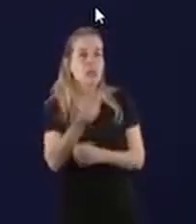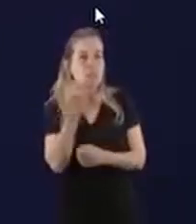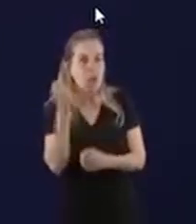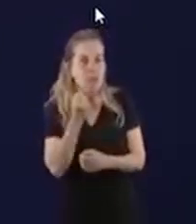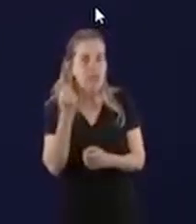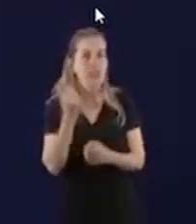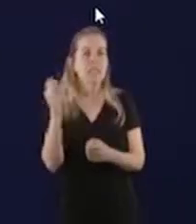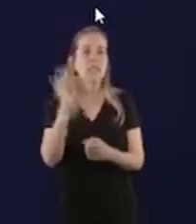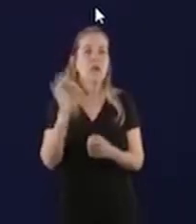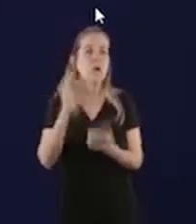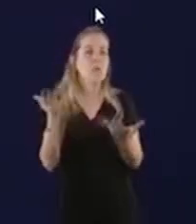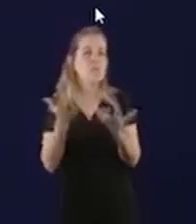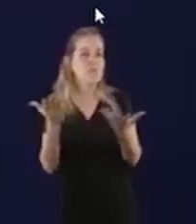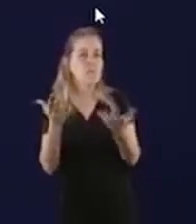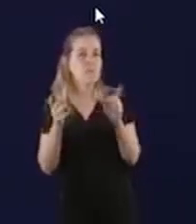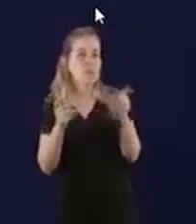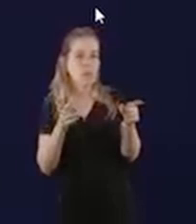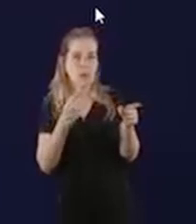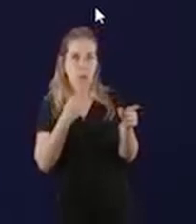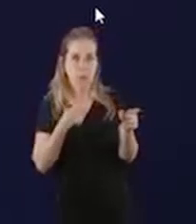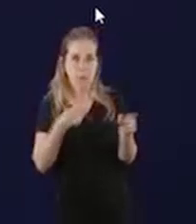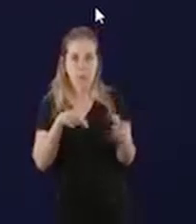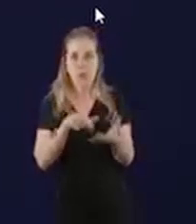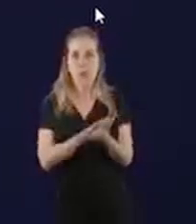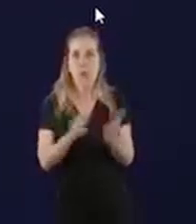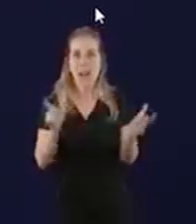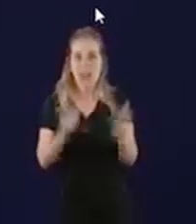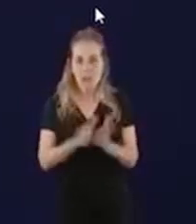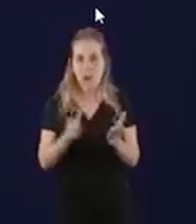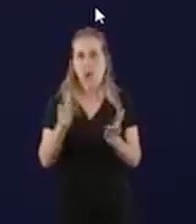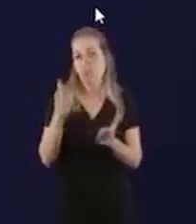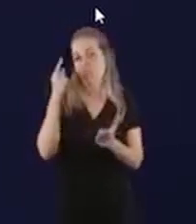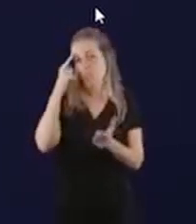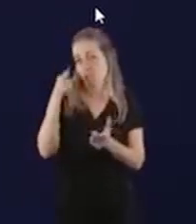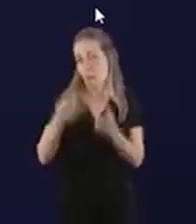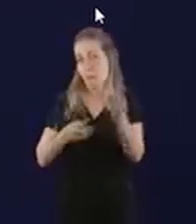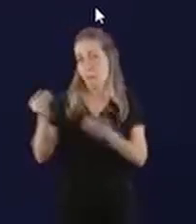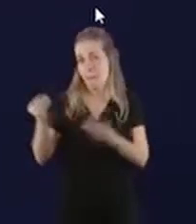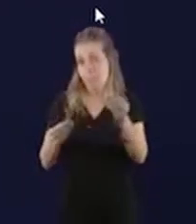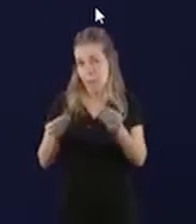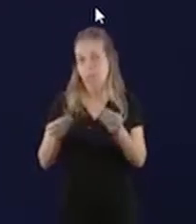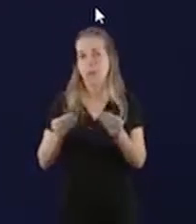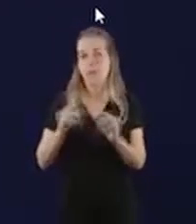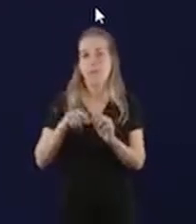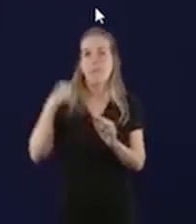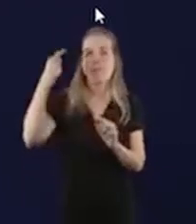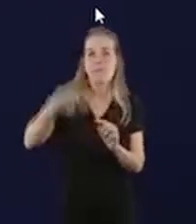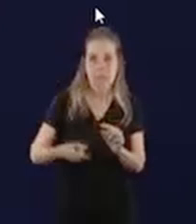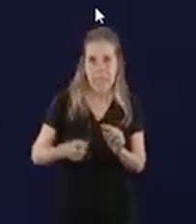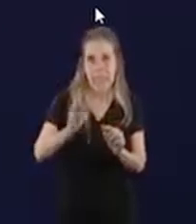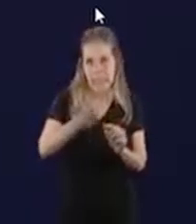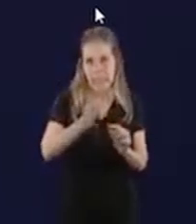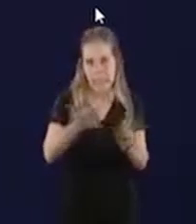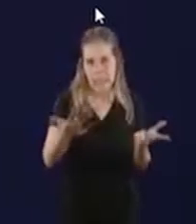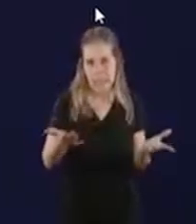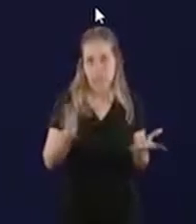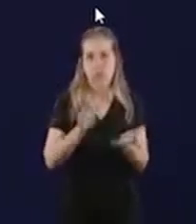en términos de lo que de lo que me planteas de la entiendo de la coparticipación Bueno mañana lo Y sí sí Bueno de